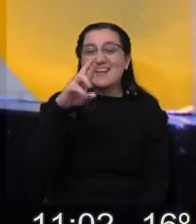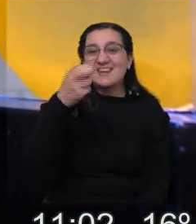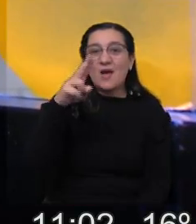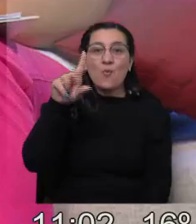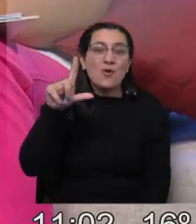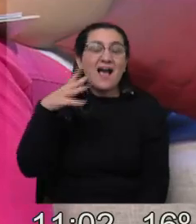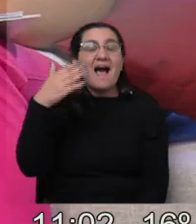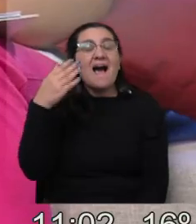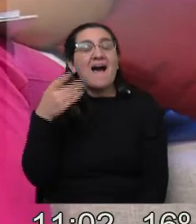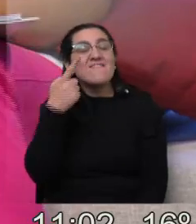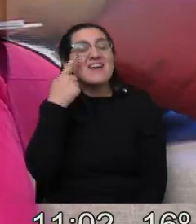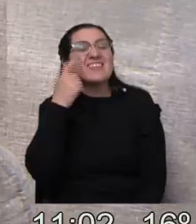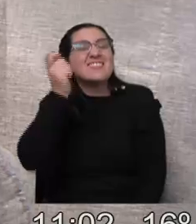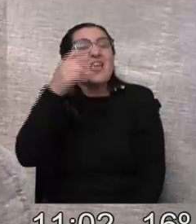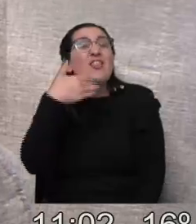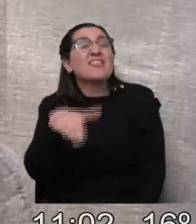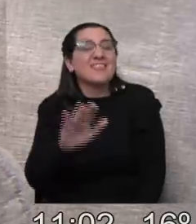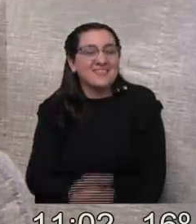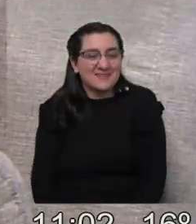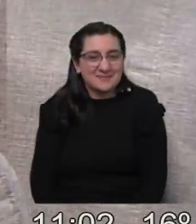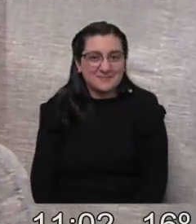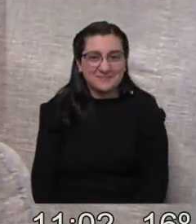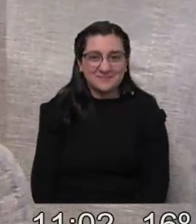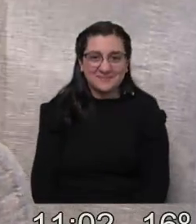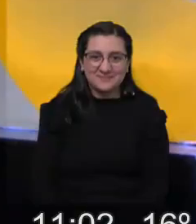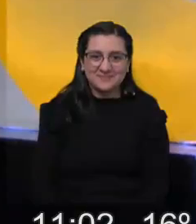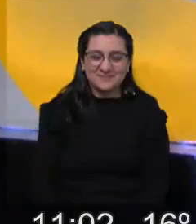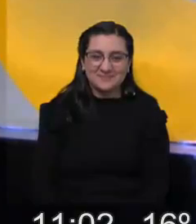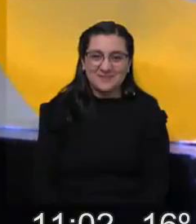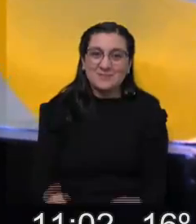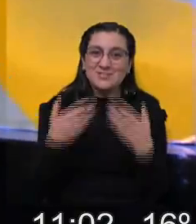entiende. ¡Ay, sí! Me encanta, me encanta, me encanta, me encanta. Gracias por estar ahí, ¿no?